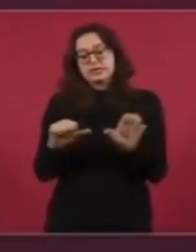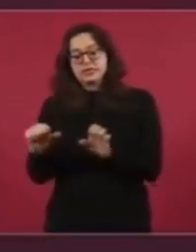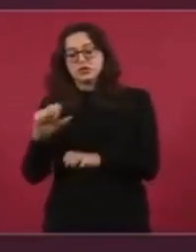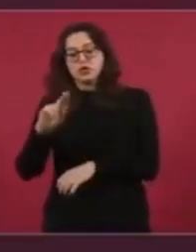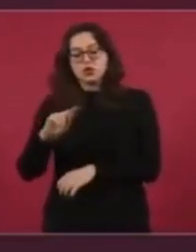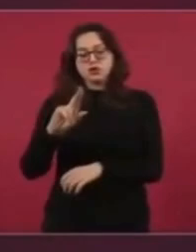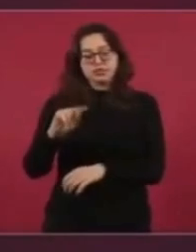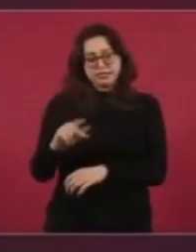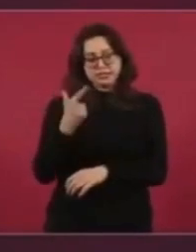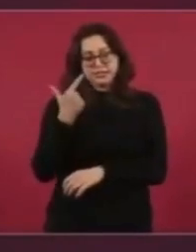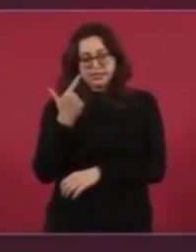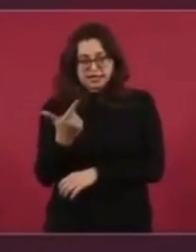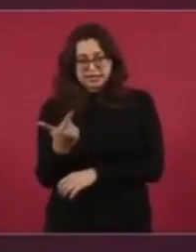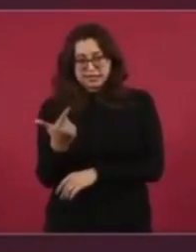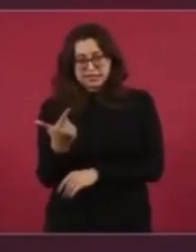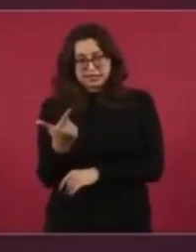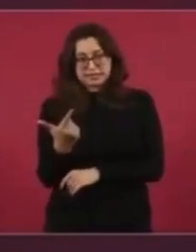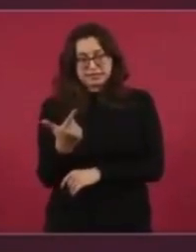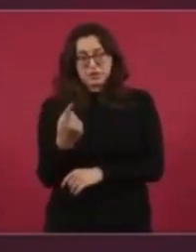2,687 pesos mensuales,